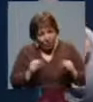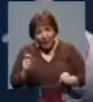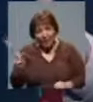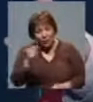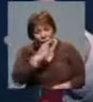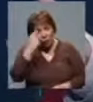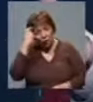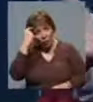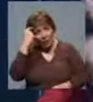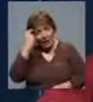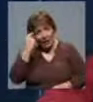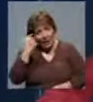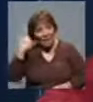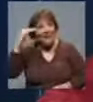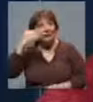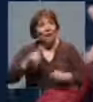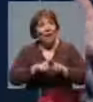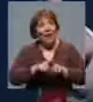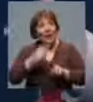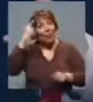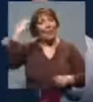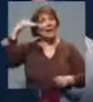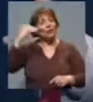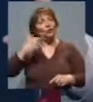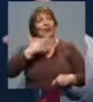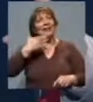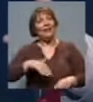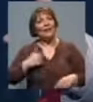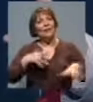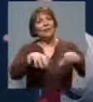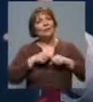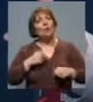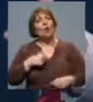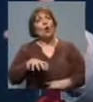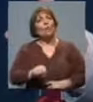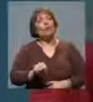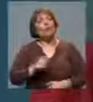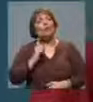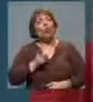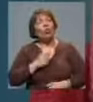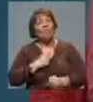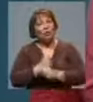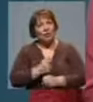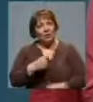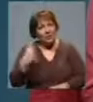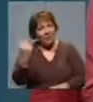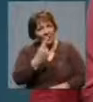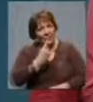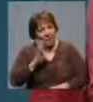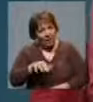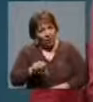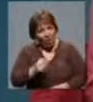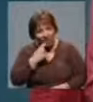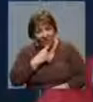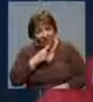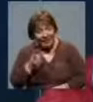partidos estaban maduros para asumir el compromiso que significa Usted cree que hay falta de compromiso por parte de la